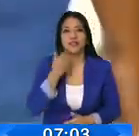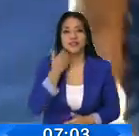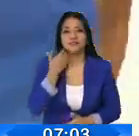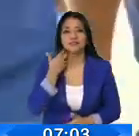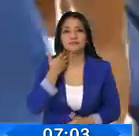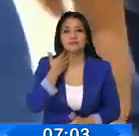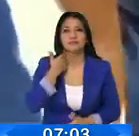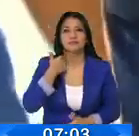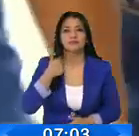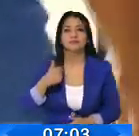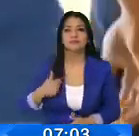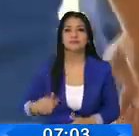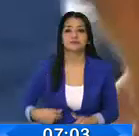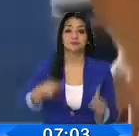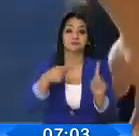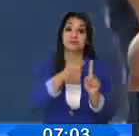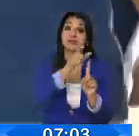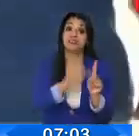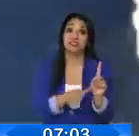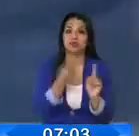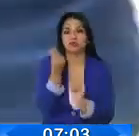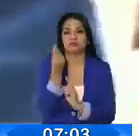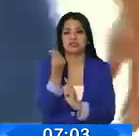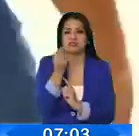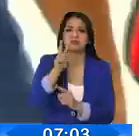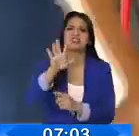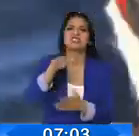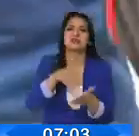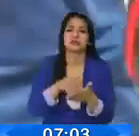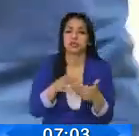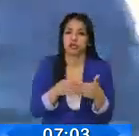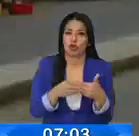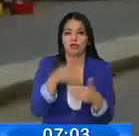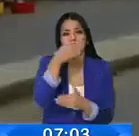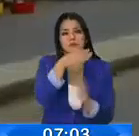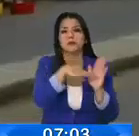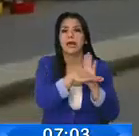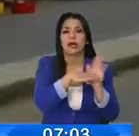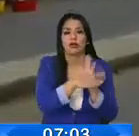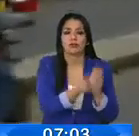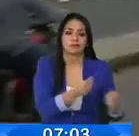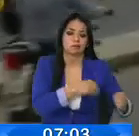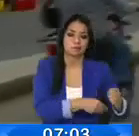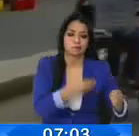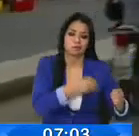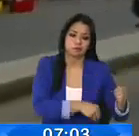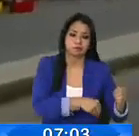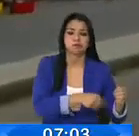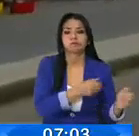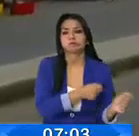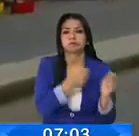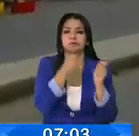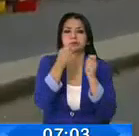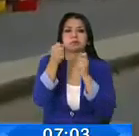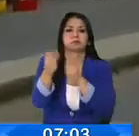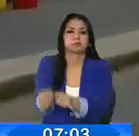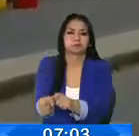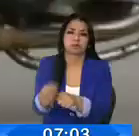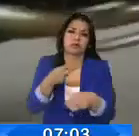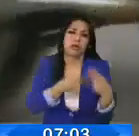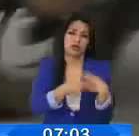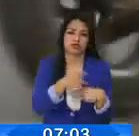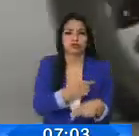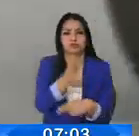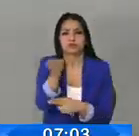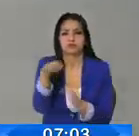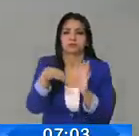La víctima se disponía a trasladar $25,000 en efectivo desde su negocio hasta una agencia